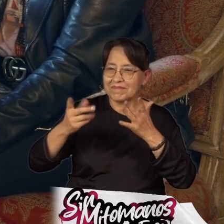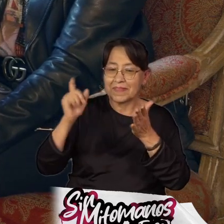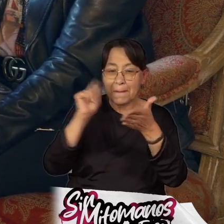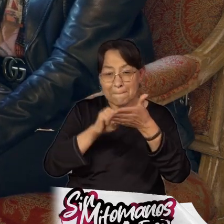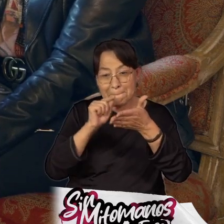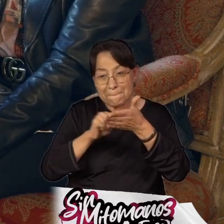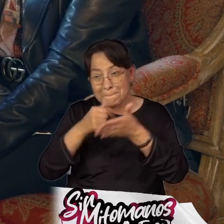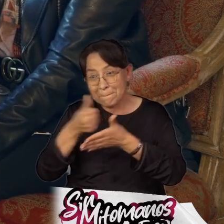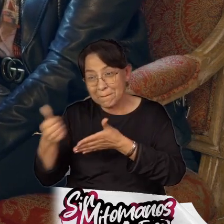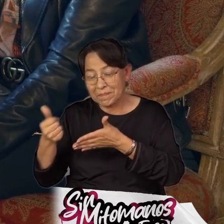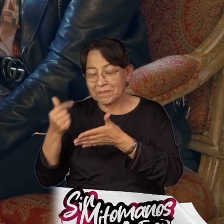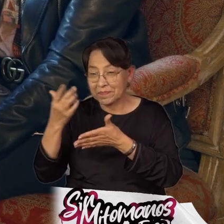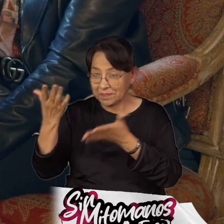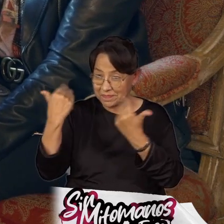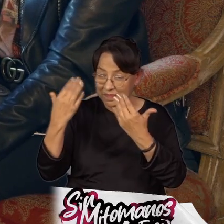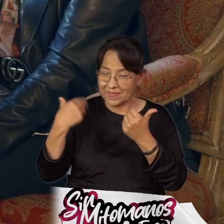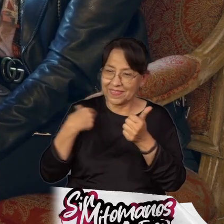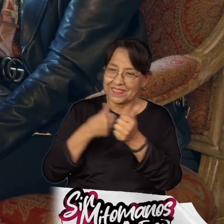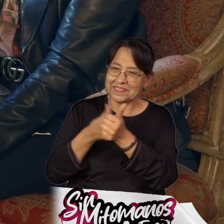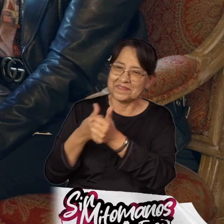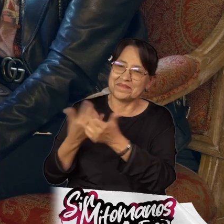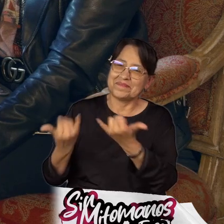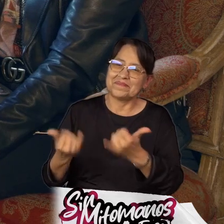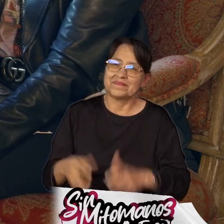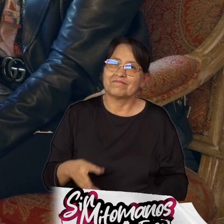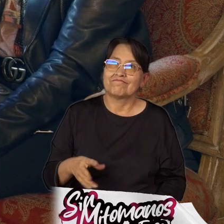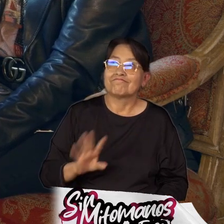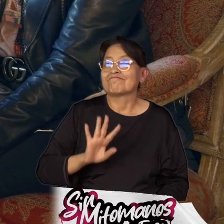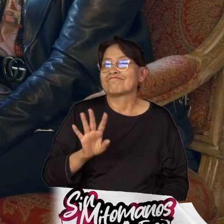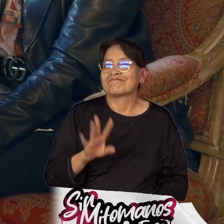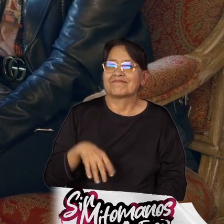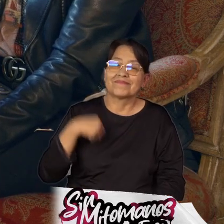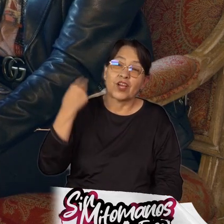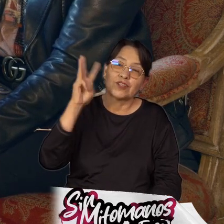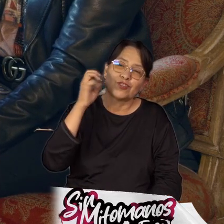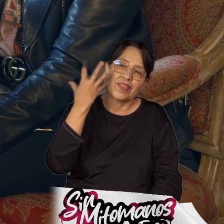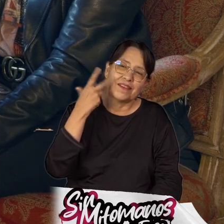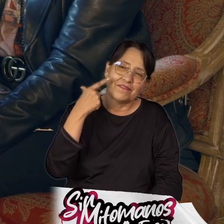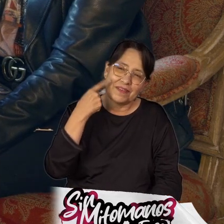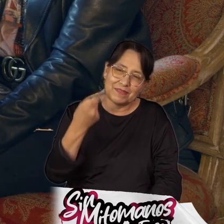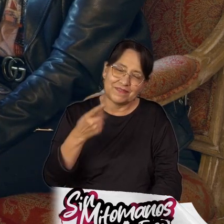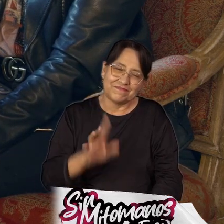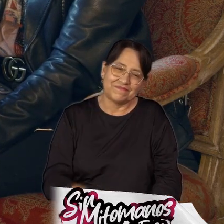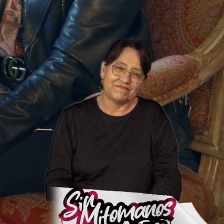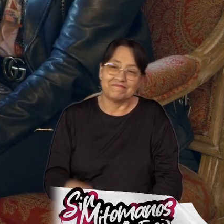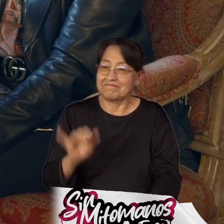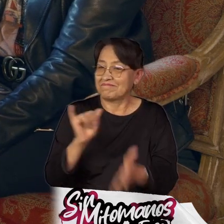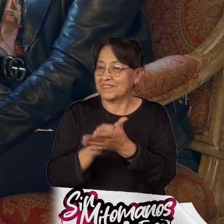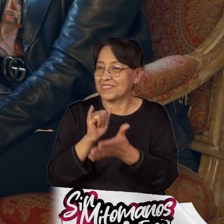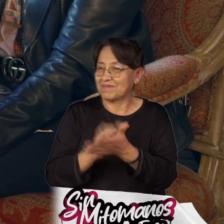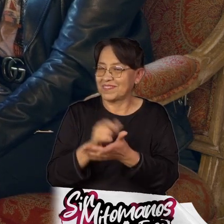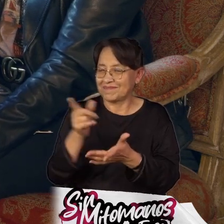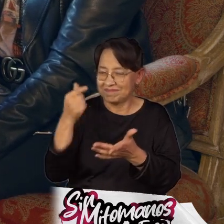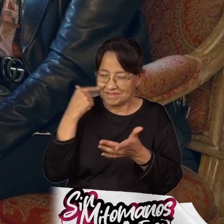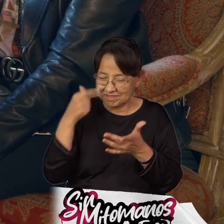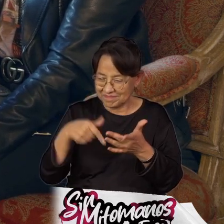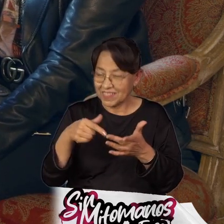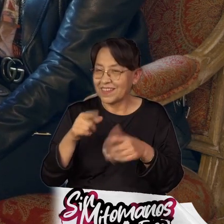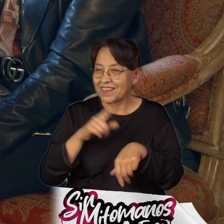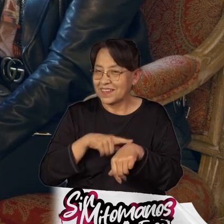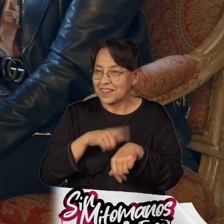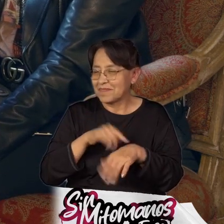compártanlo, denle like, síganos y en ese caso nos veremos en 8 días por el mismo canal